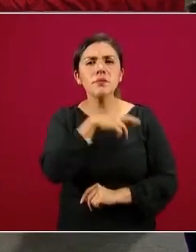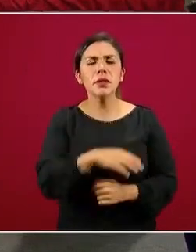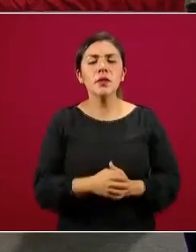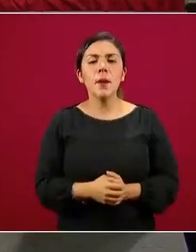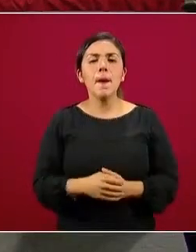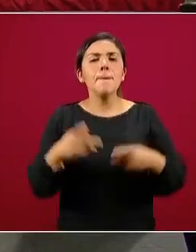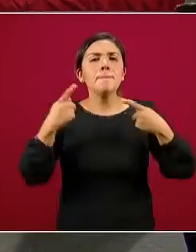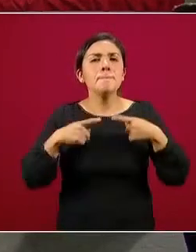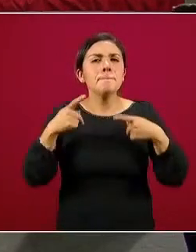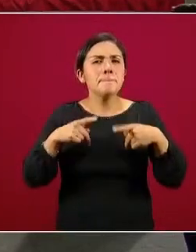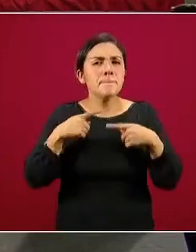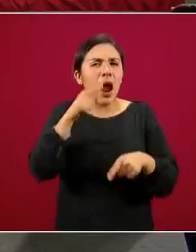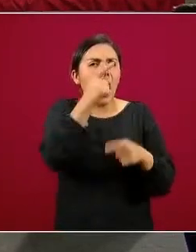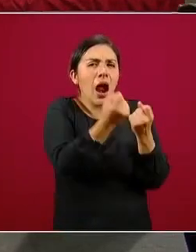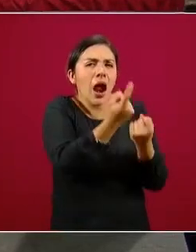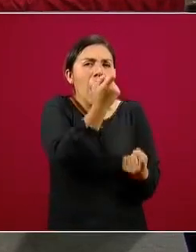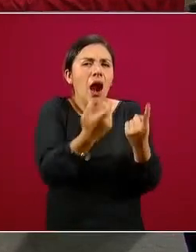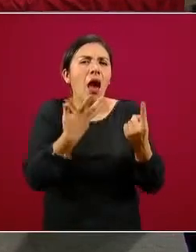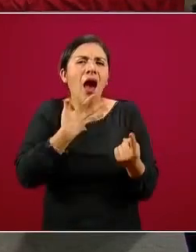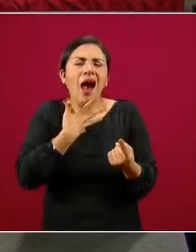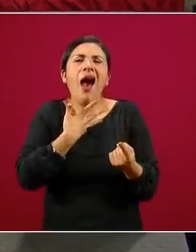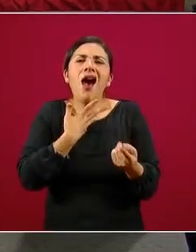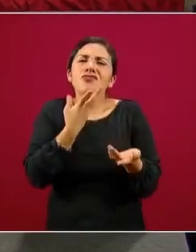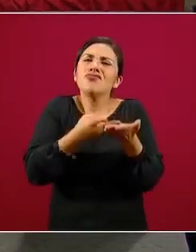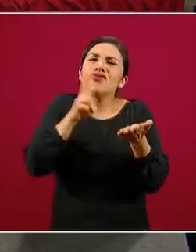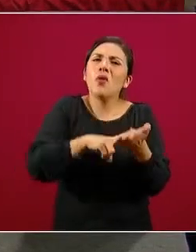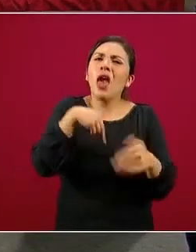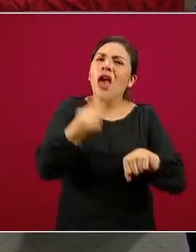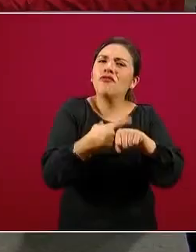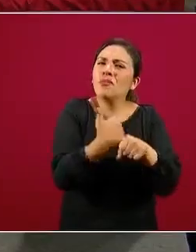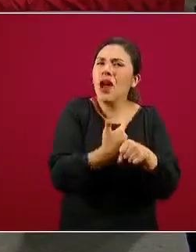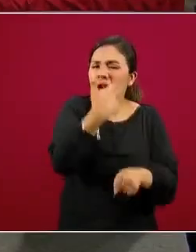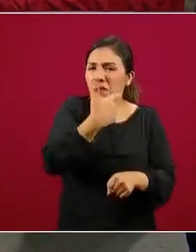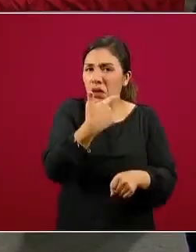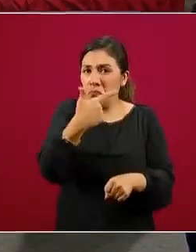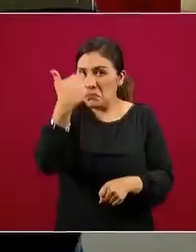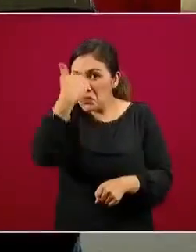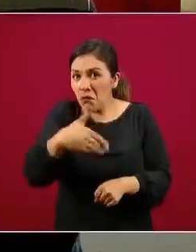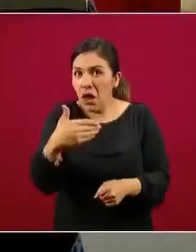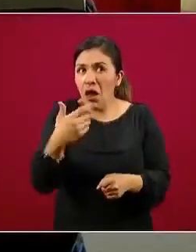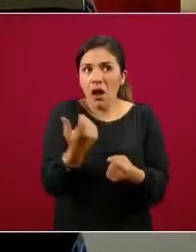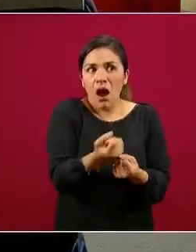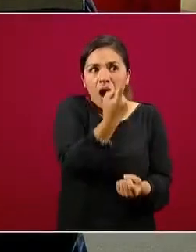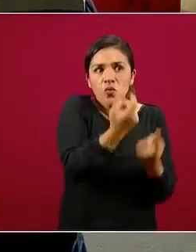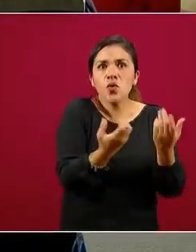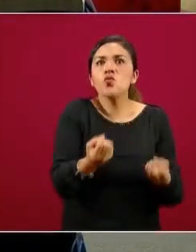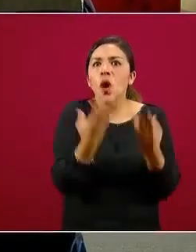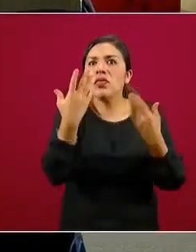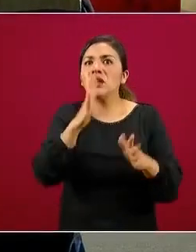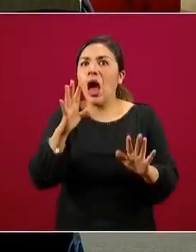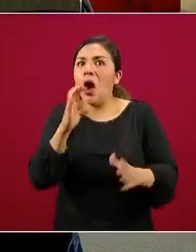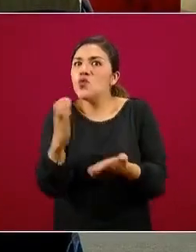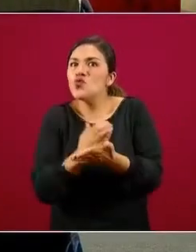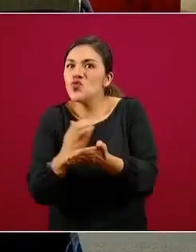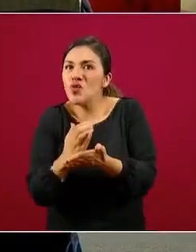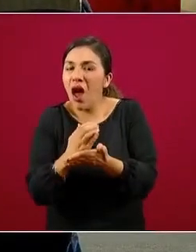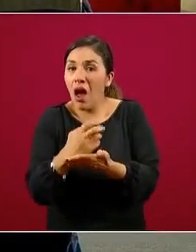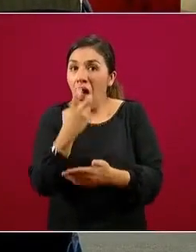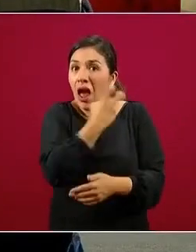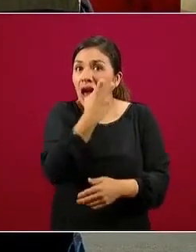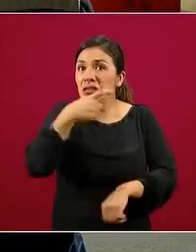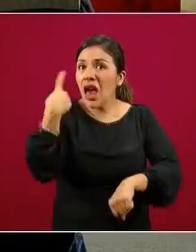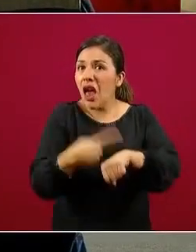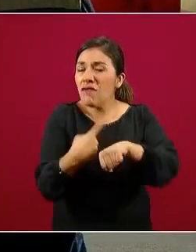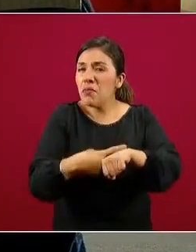personas que presentan con movilidad hay algún porcentaje que se haya recuperado hay alguna de estas enfermedades